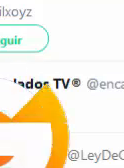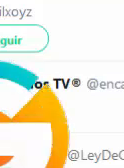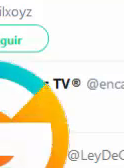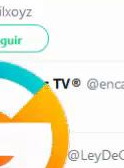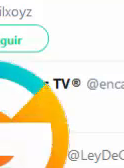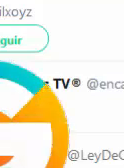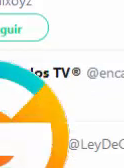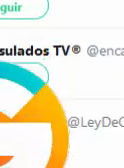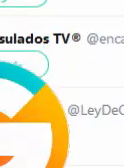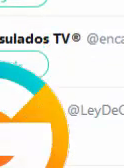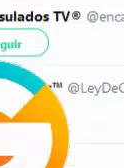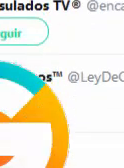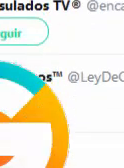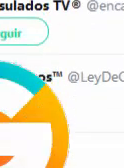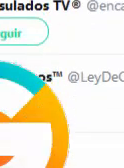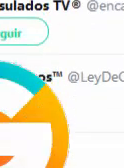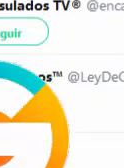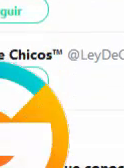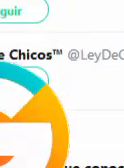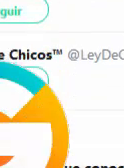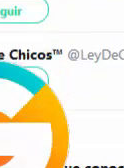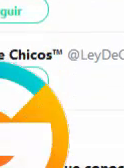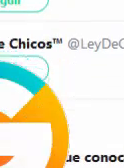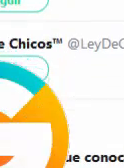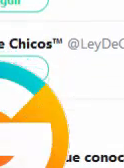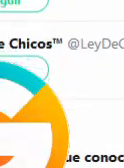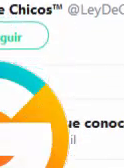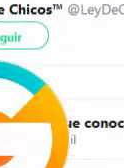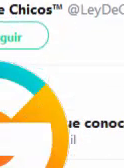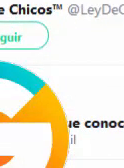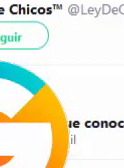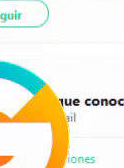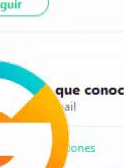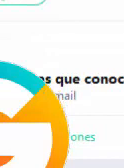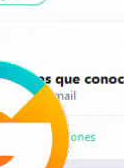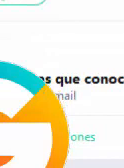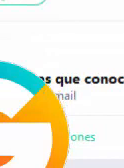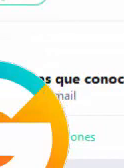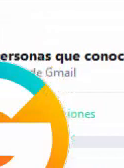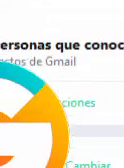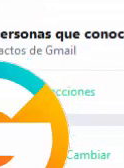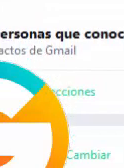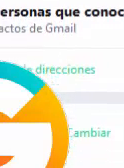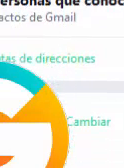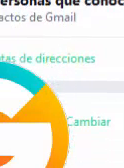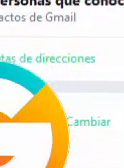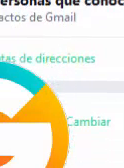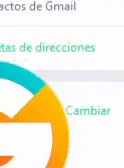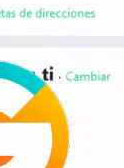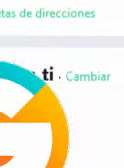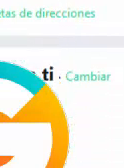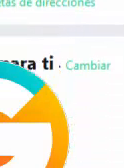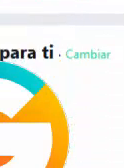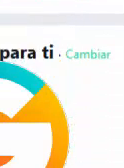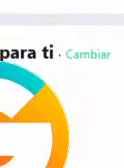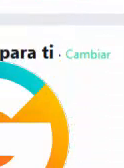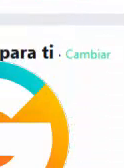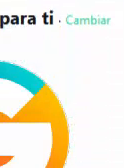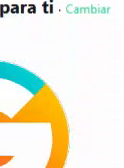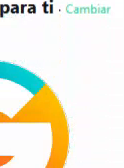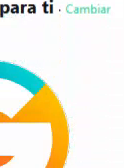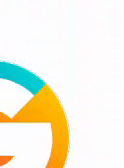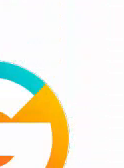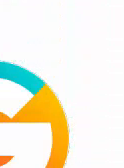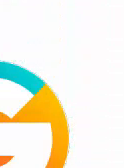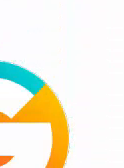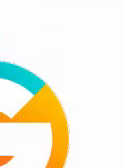a través de redes sociales la organización Chalecos Verdes MX, ha convocado a una marcha nacional para protestar contra las políticas gubernamentales